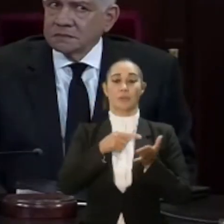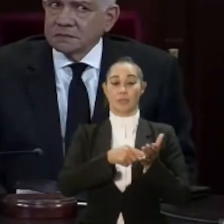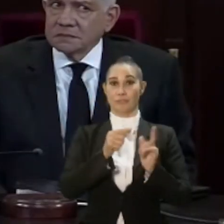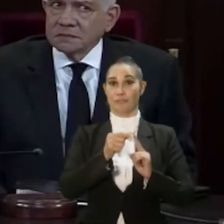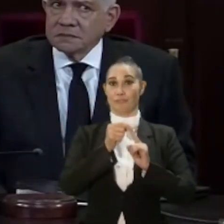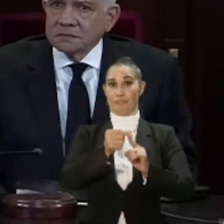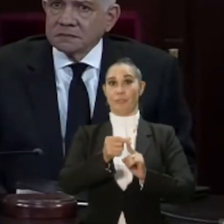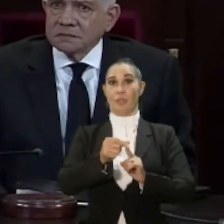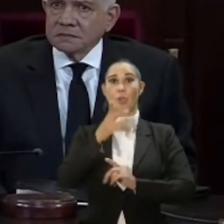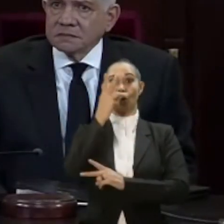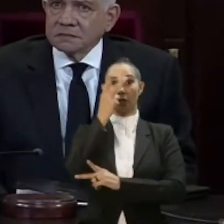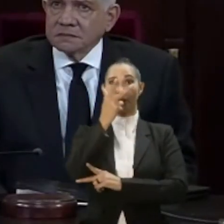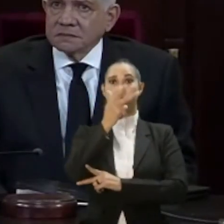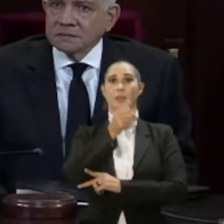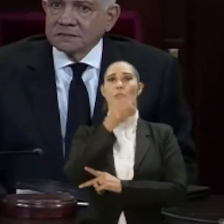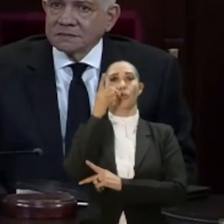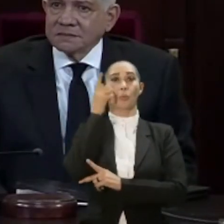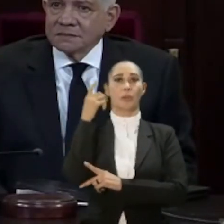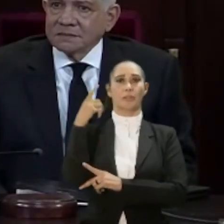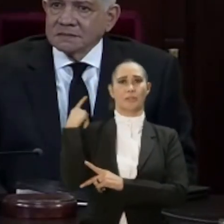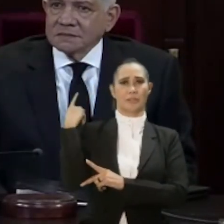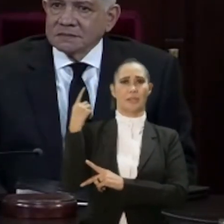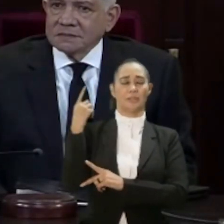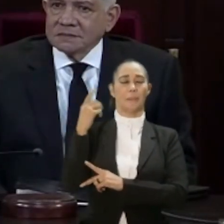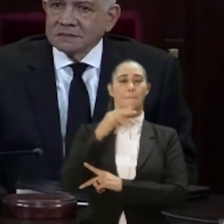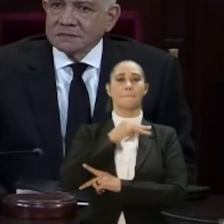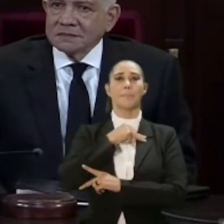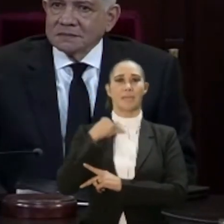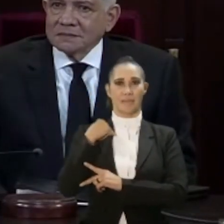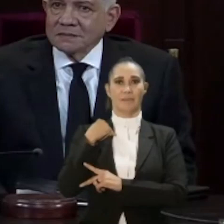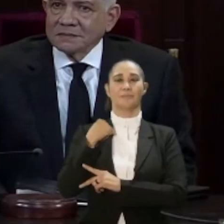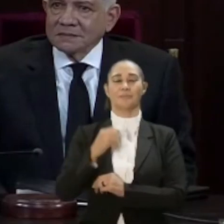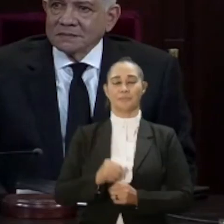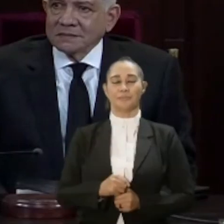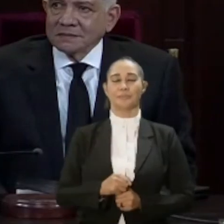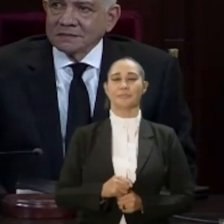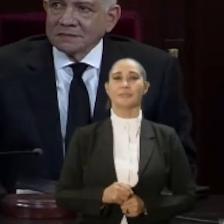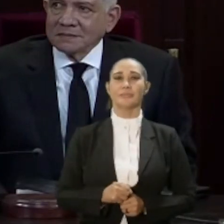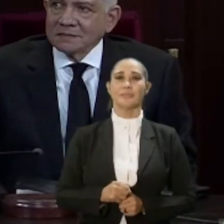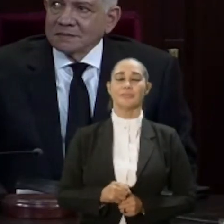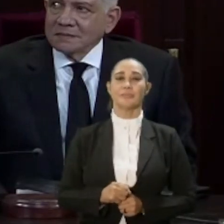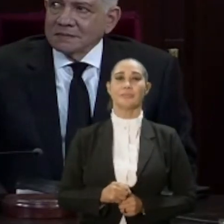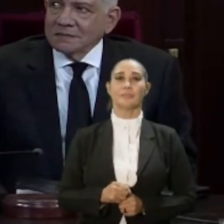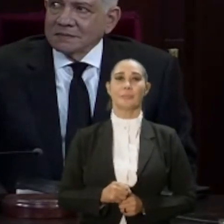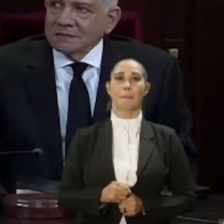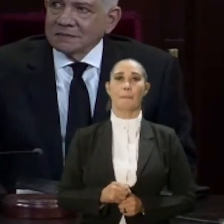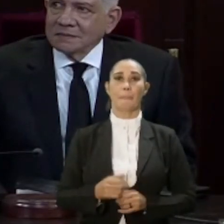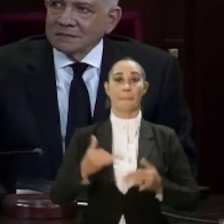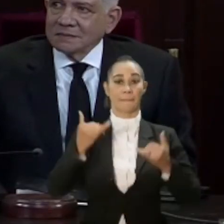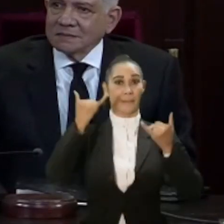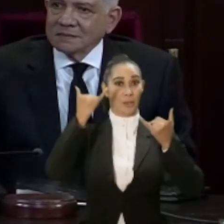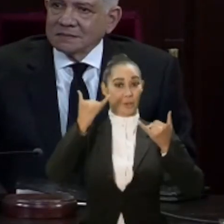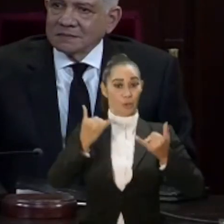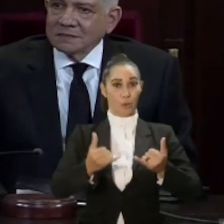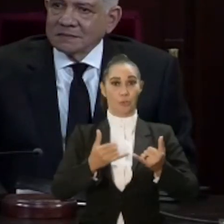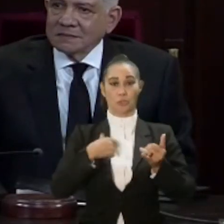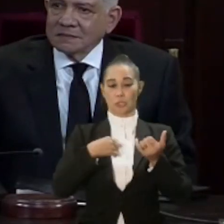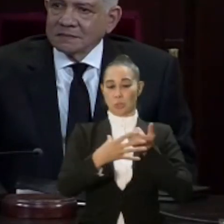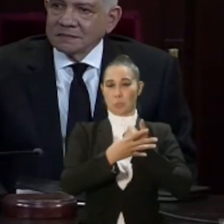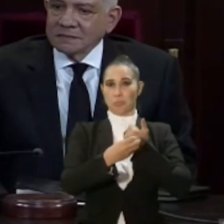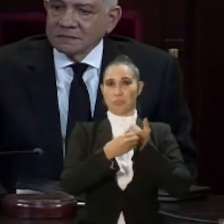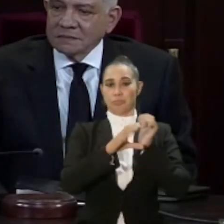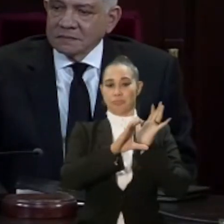que los padres fundadores de la patria moldearon nuestra identidad. Hoy quiero seguir su ejemplo